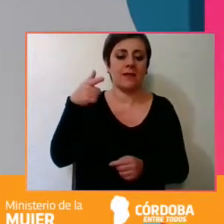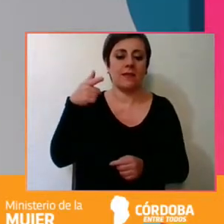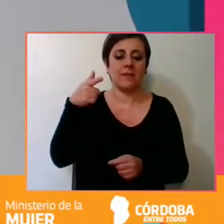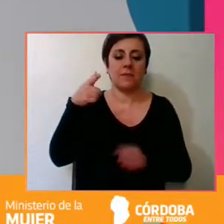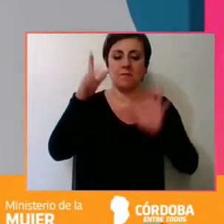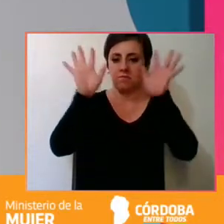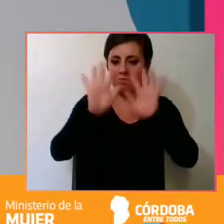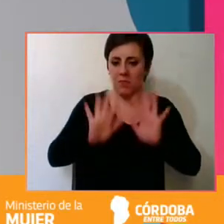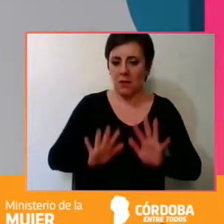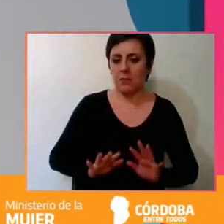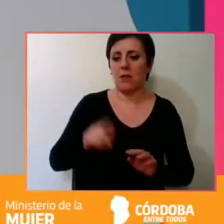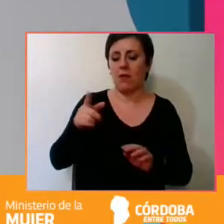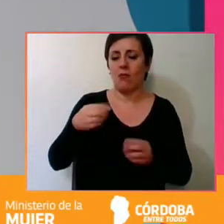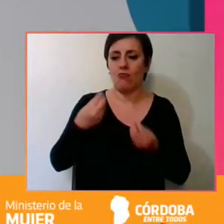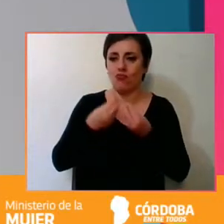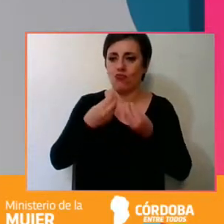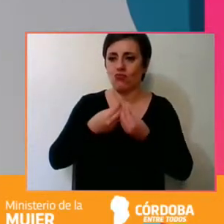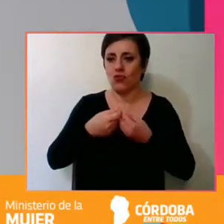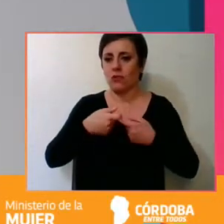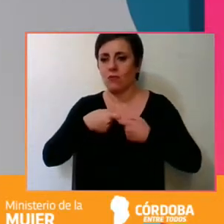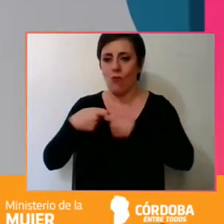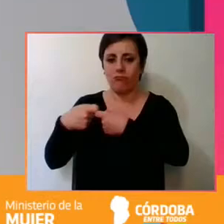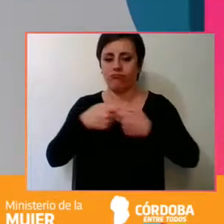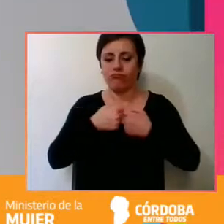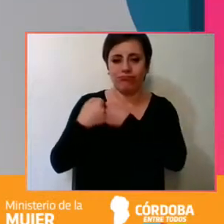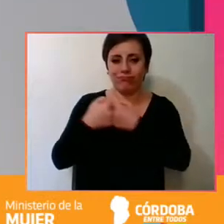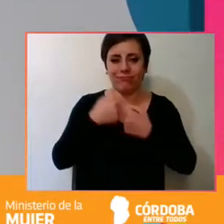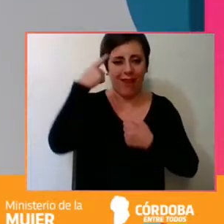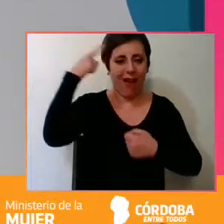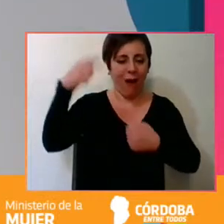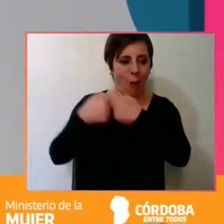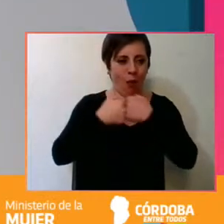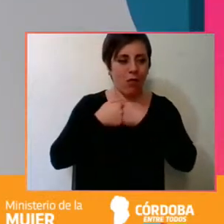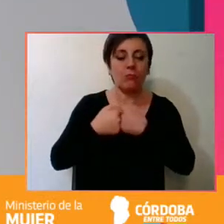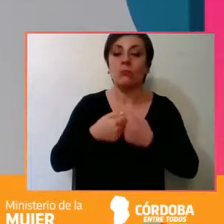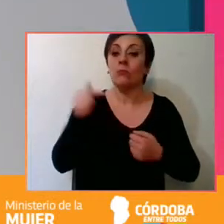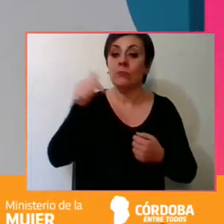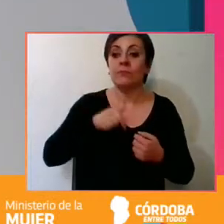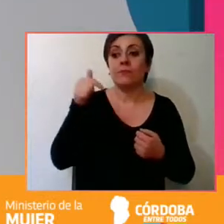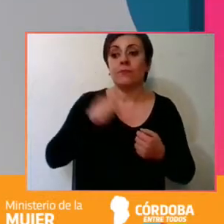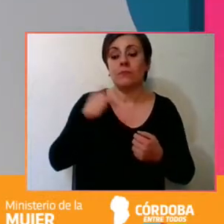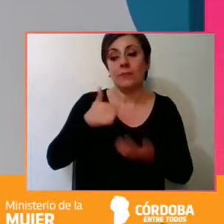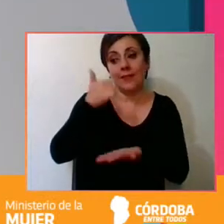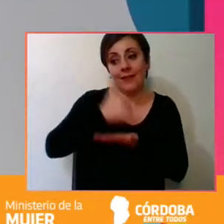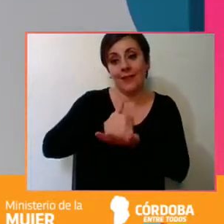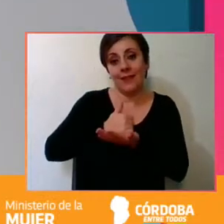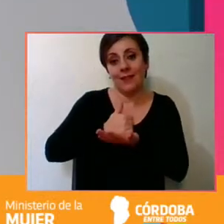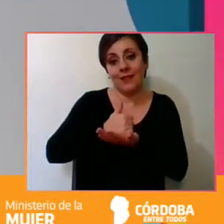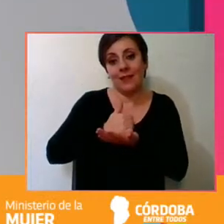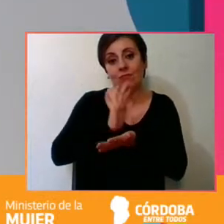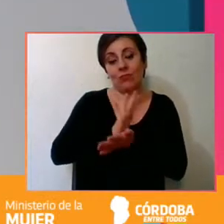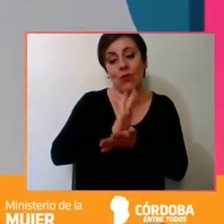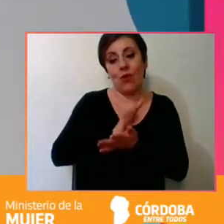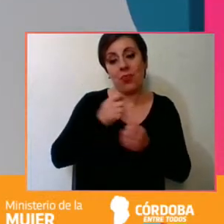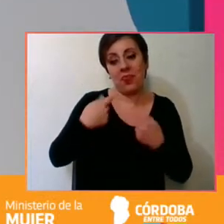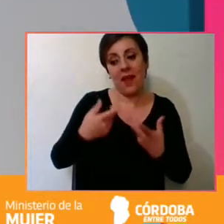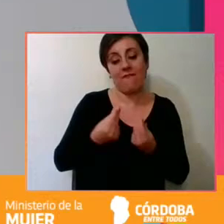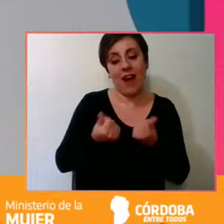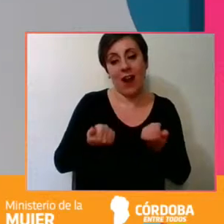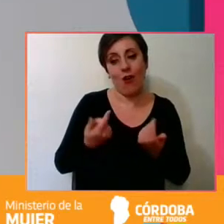grandes alianzas. Y bueno, y esto, estar hoy aquí es un poco poner en valor estos